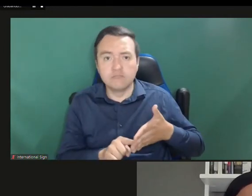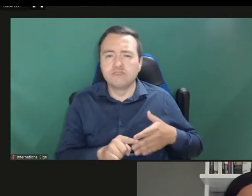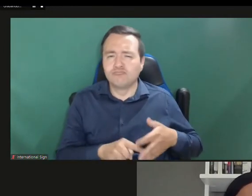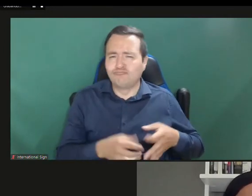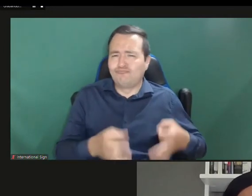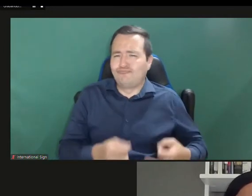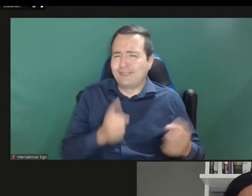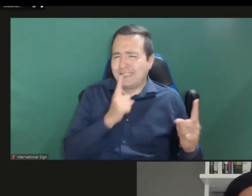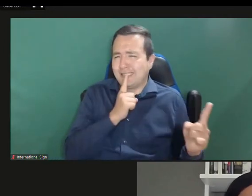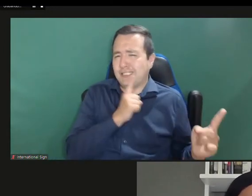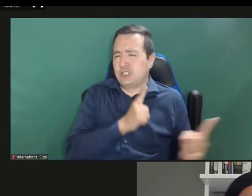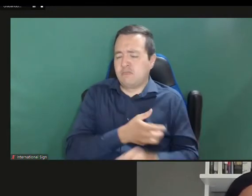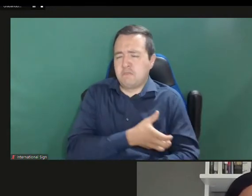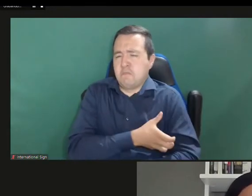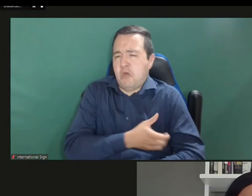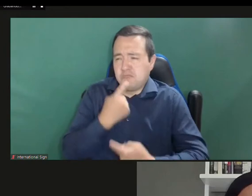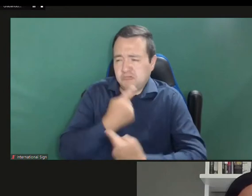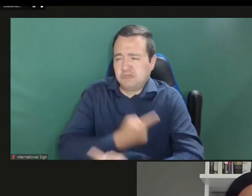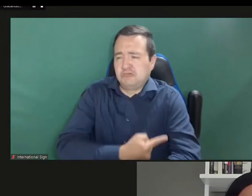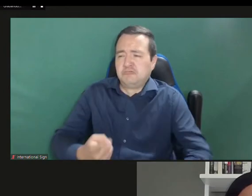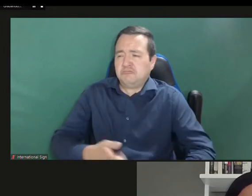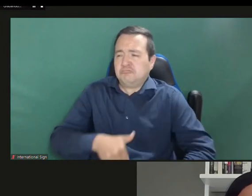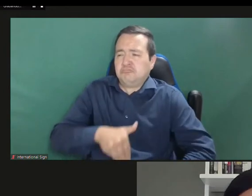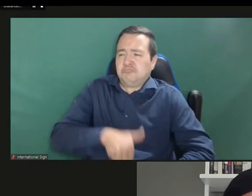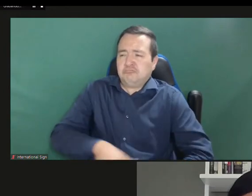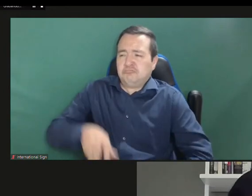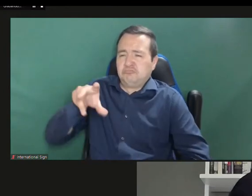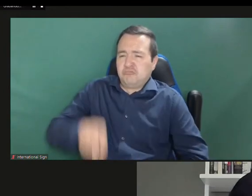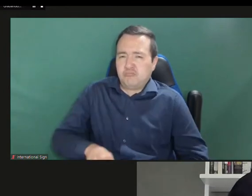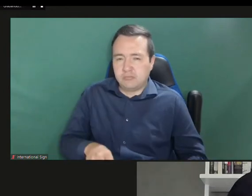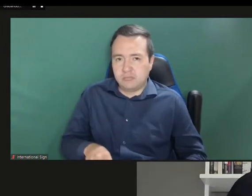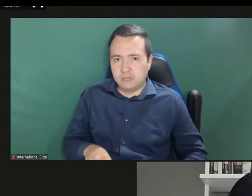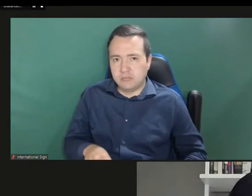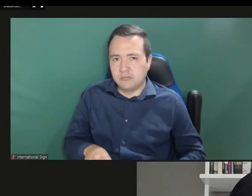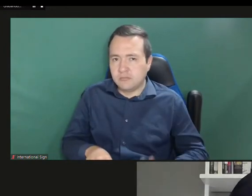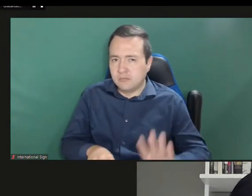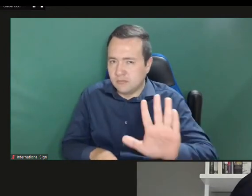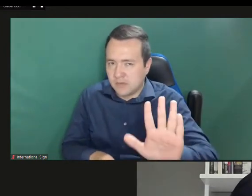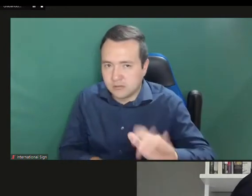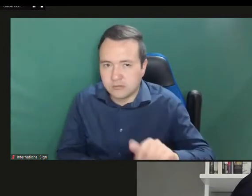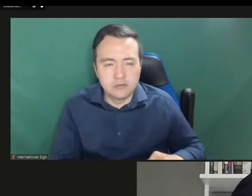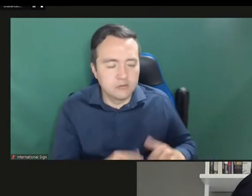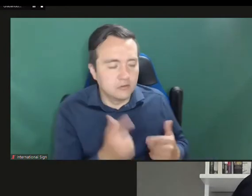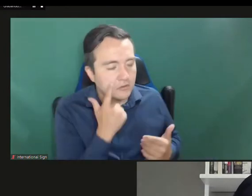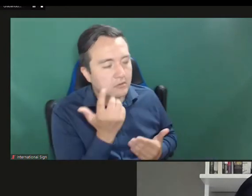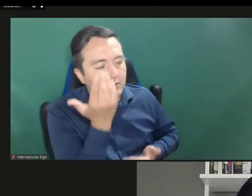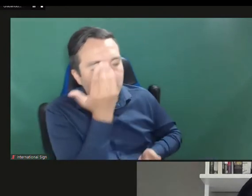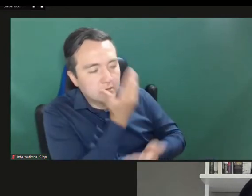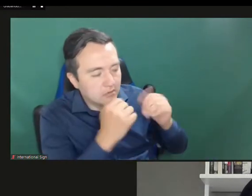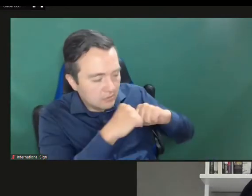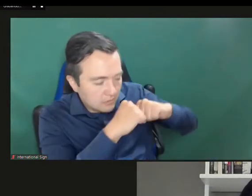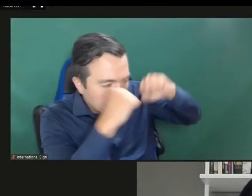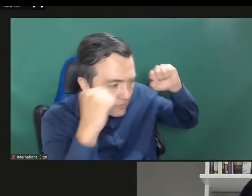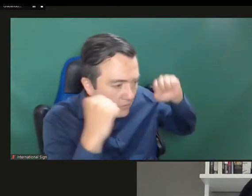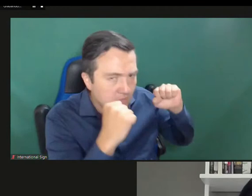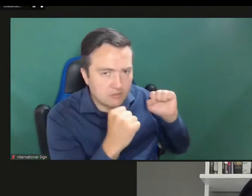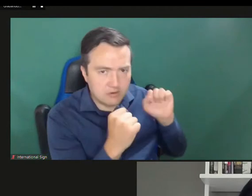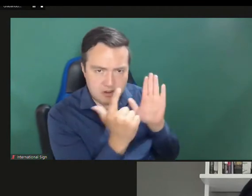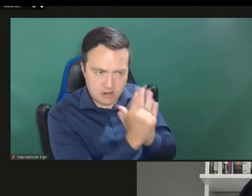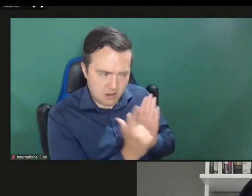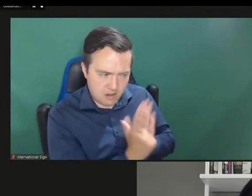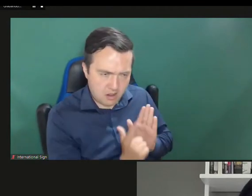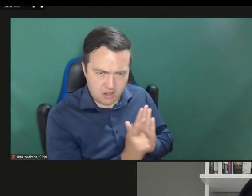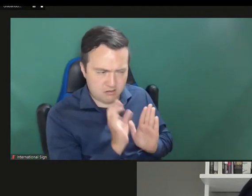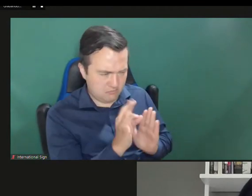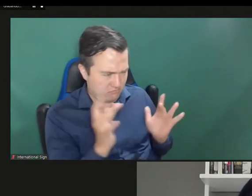poderoso narrativamente pero cuando según análisis legal la mayoría de estos argumentos no tienen un asidero legal